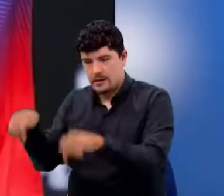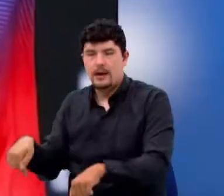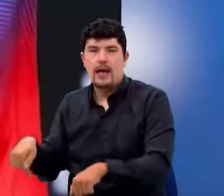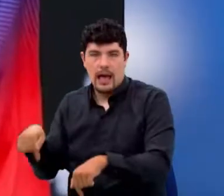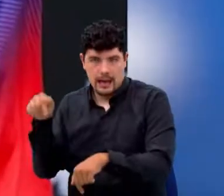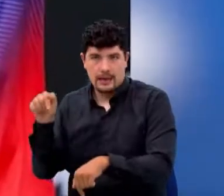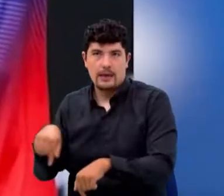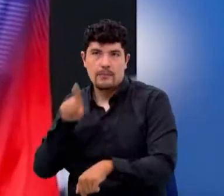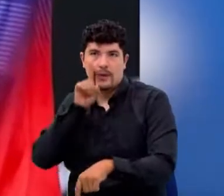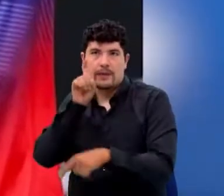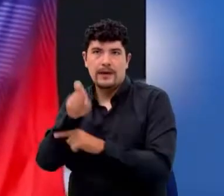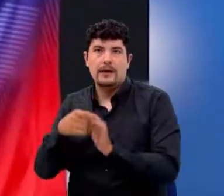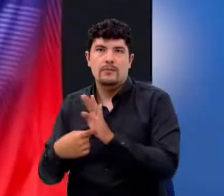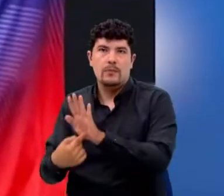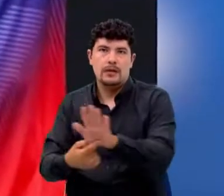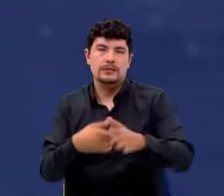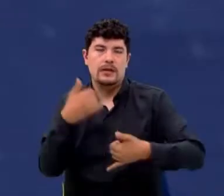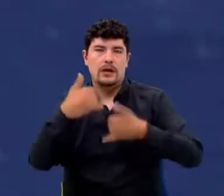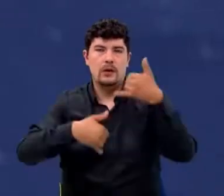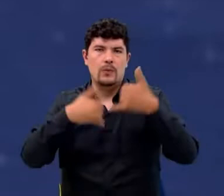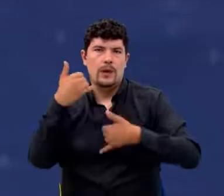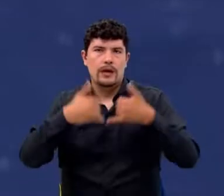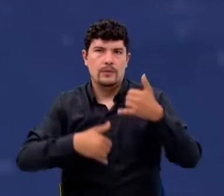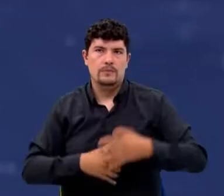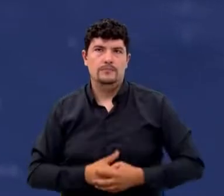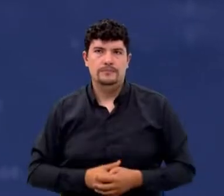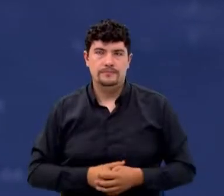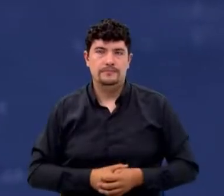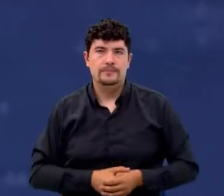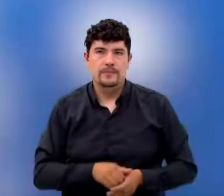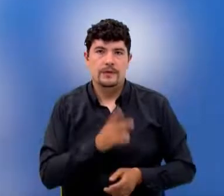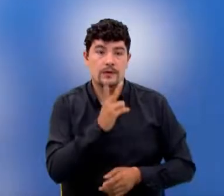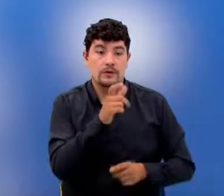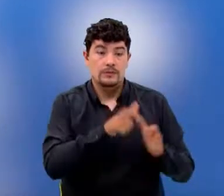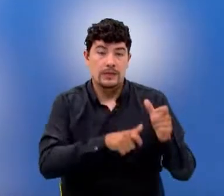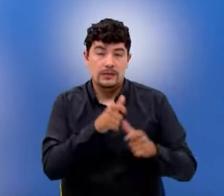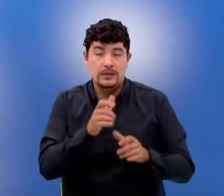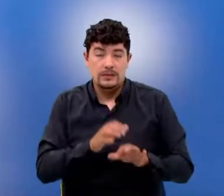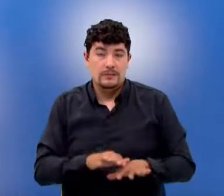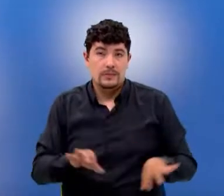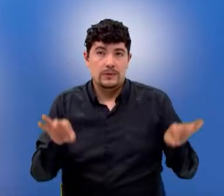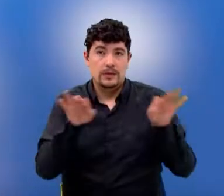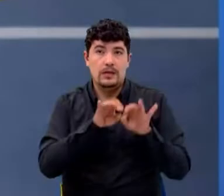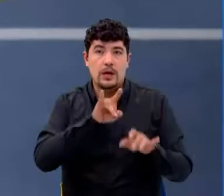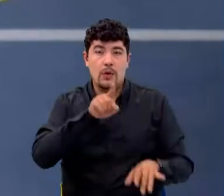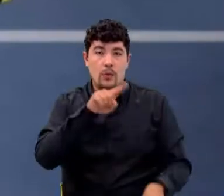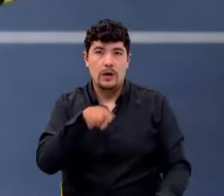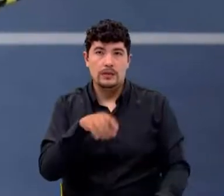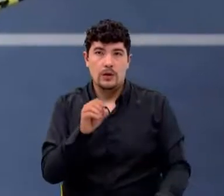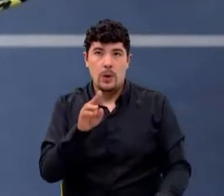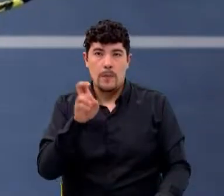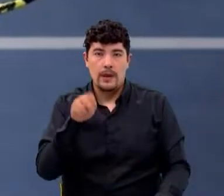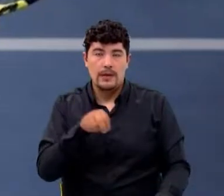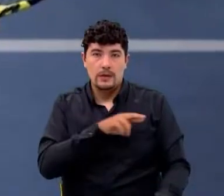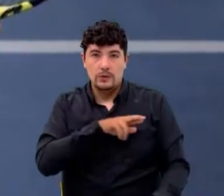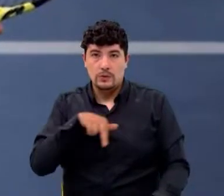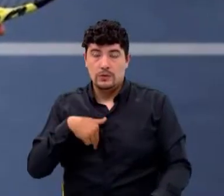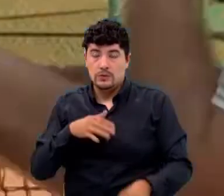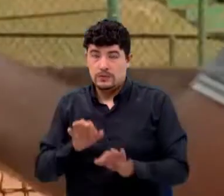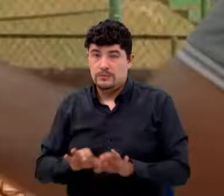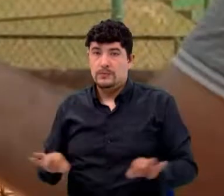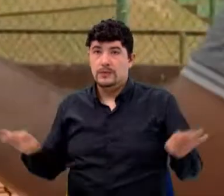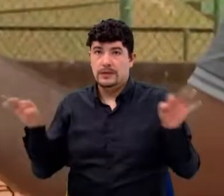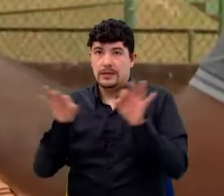Es un evento de talla mundial que trae a dos de los semifinalistas de dobles en el pasado US Open. Para nosotros es algo muy